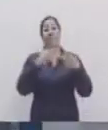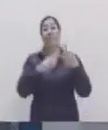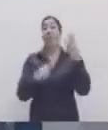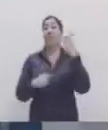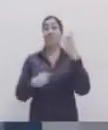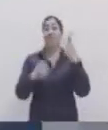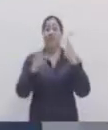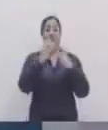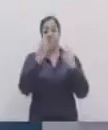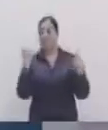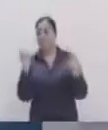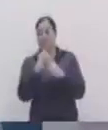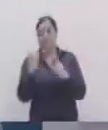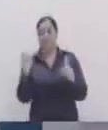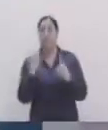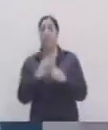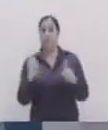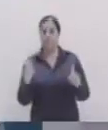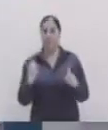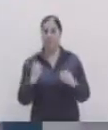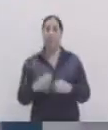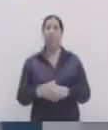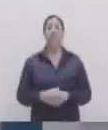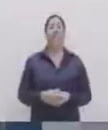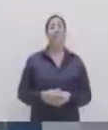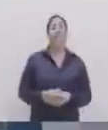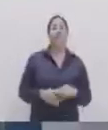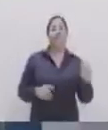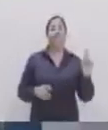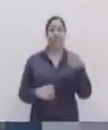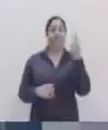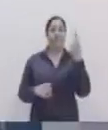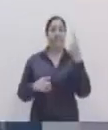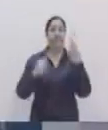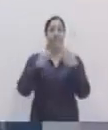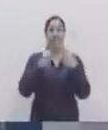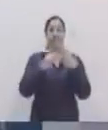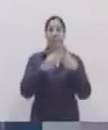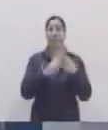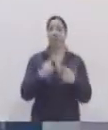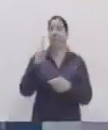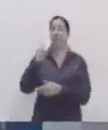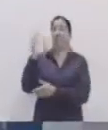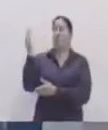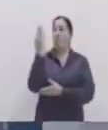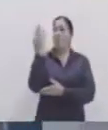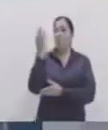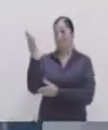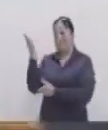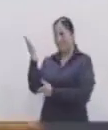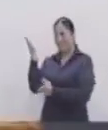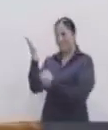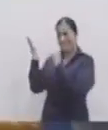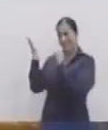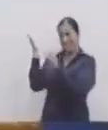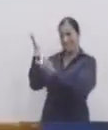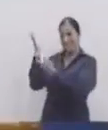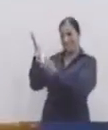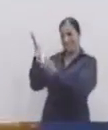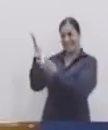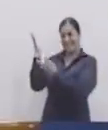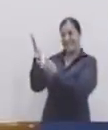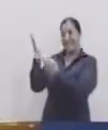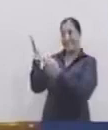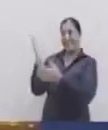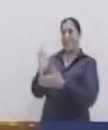tres oraciones, ¿sí? Entonces me vas a ayudar a elaborar tres oraciones. Primero, con este muñequito que está acá.